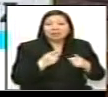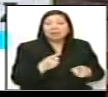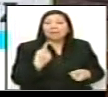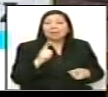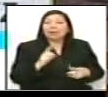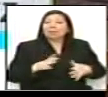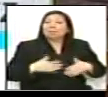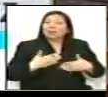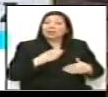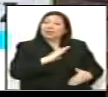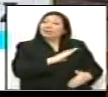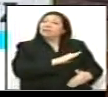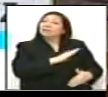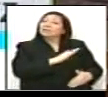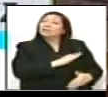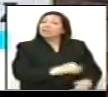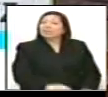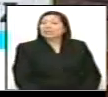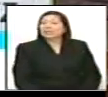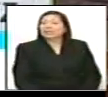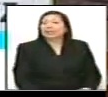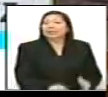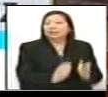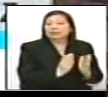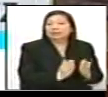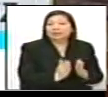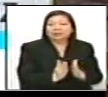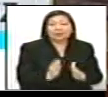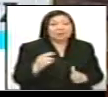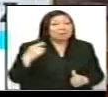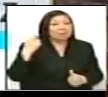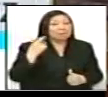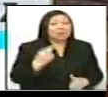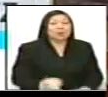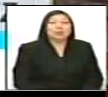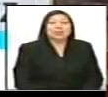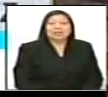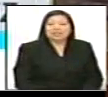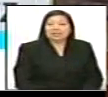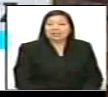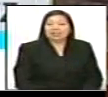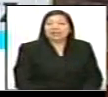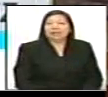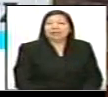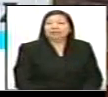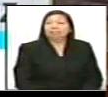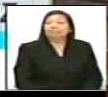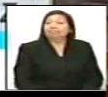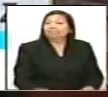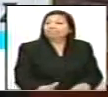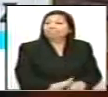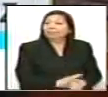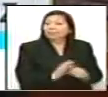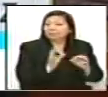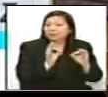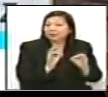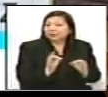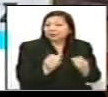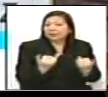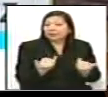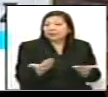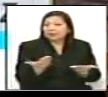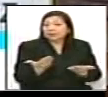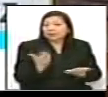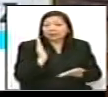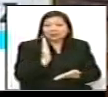para poder fiscalizar a las organizaciones políticas. Creo que estamos absolutamente convencidos de que